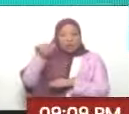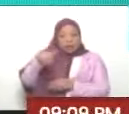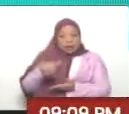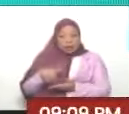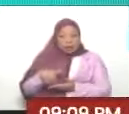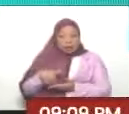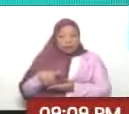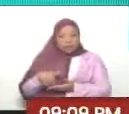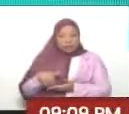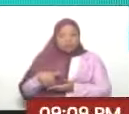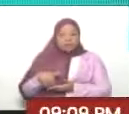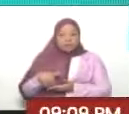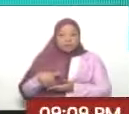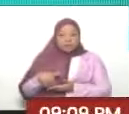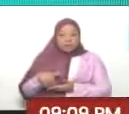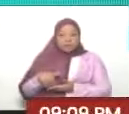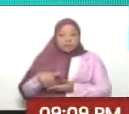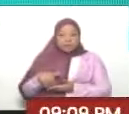que